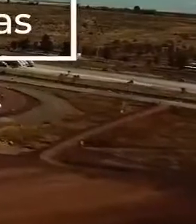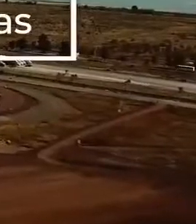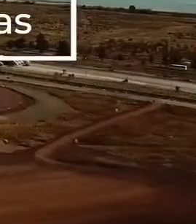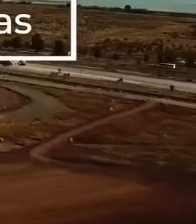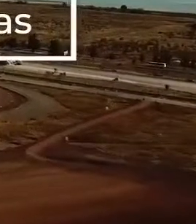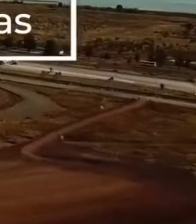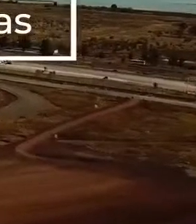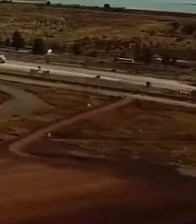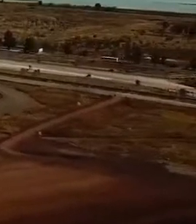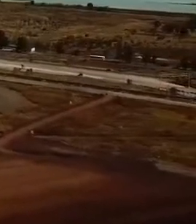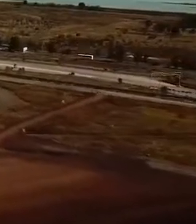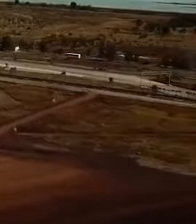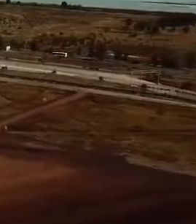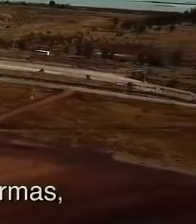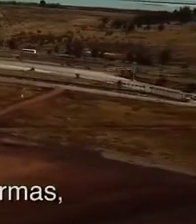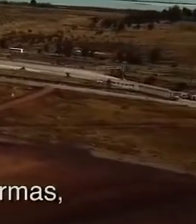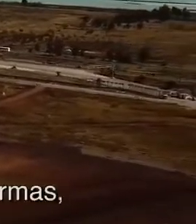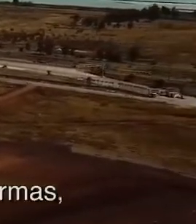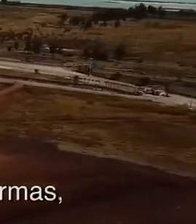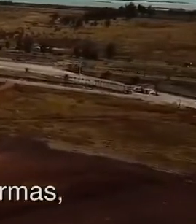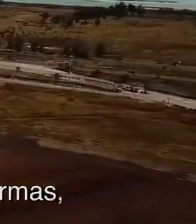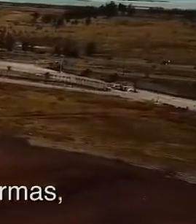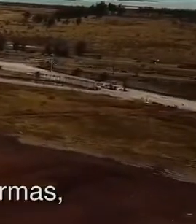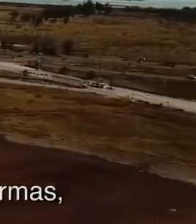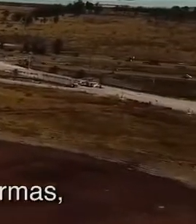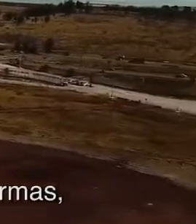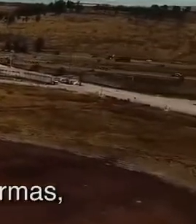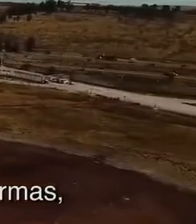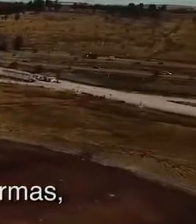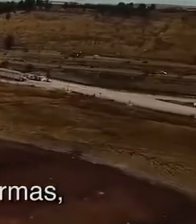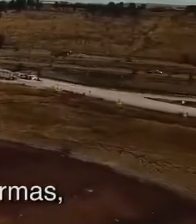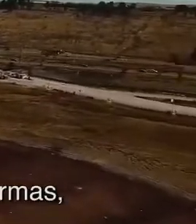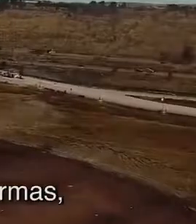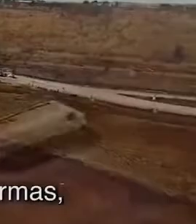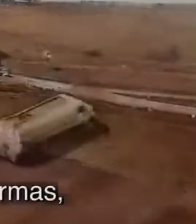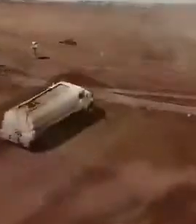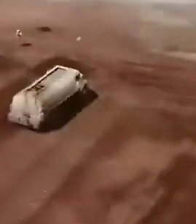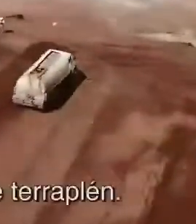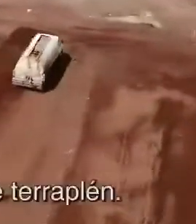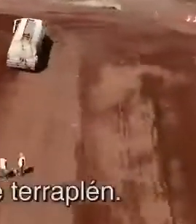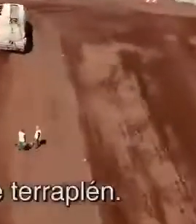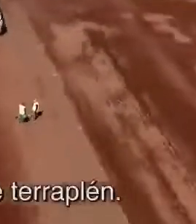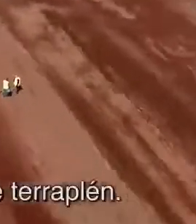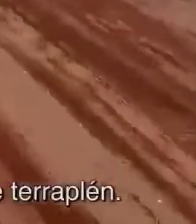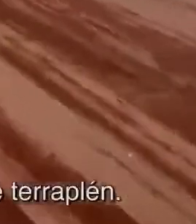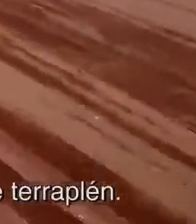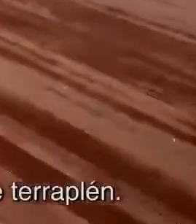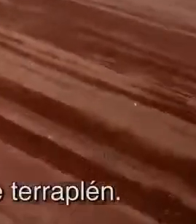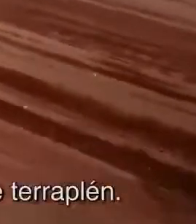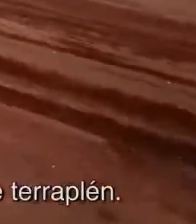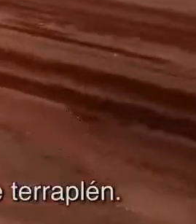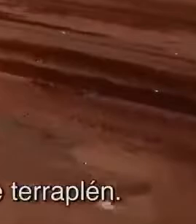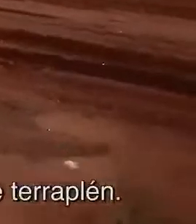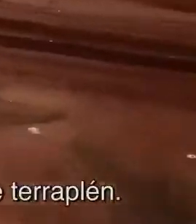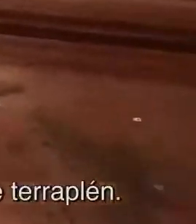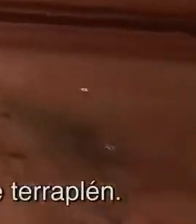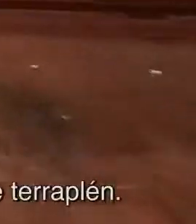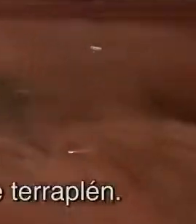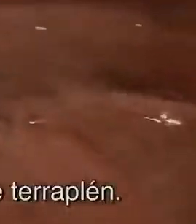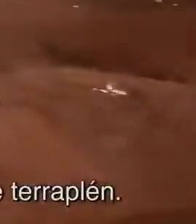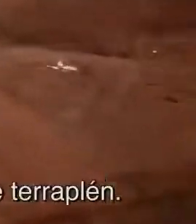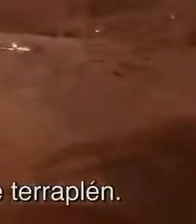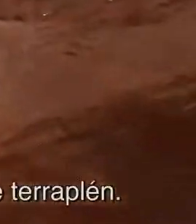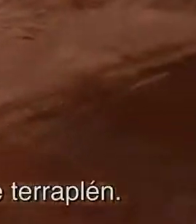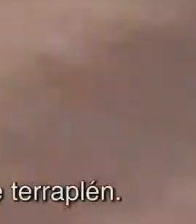Reforzamiento y mejoramiento de terracerías. Concluyeron los trabajos en 5 de las 6 plataformas. La faltante se encuentra al 60% de su